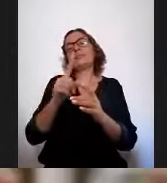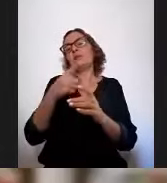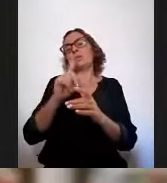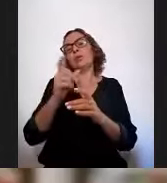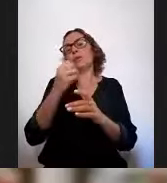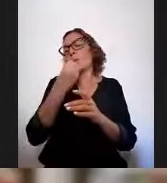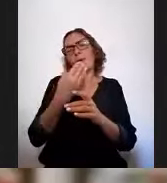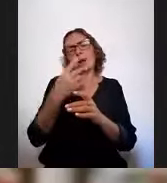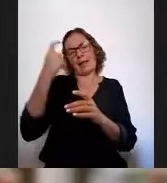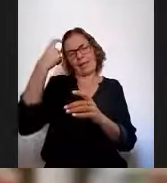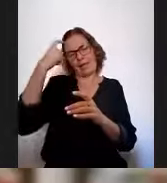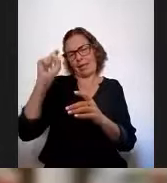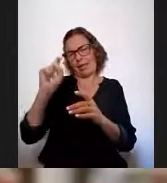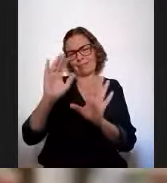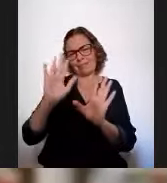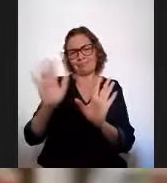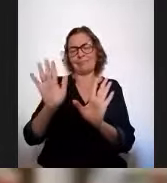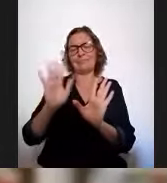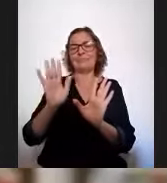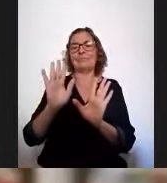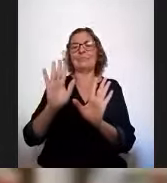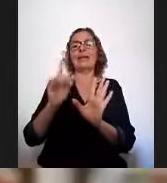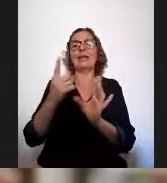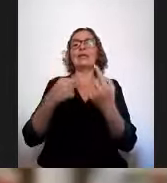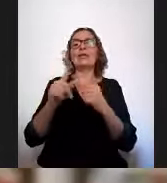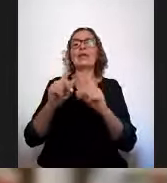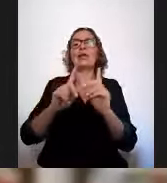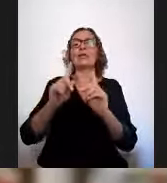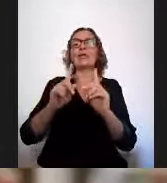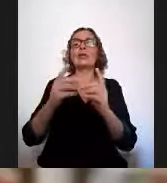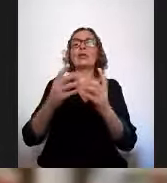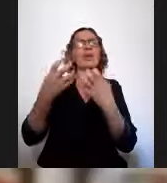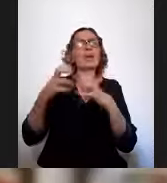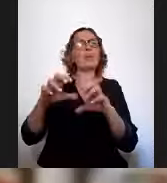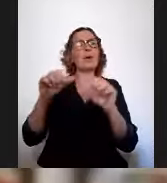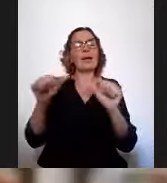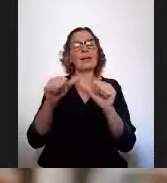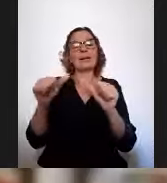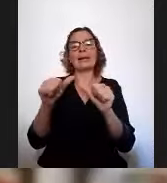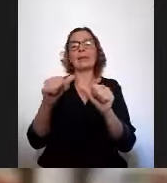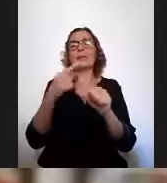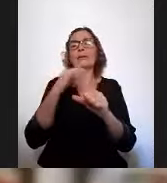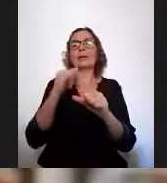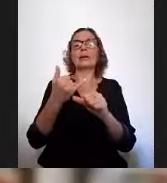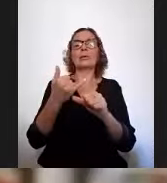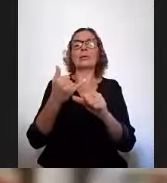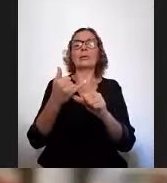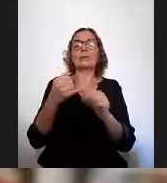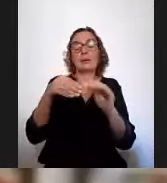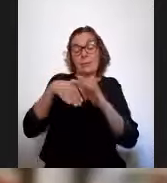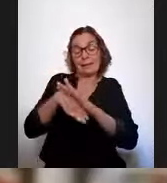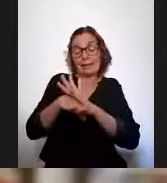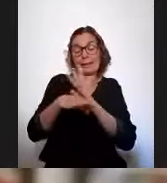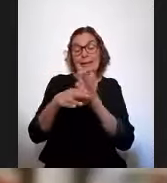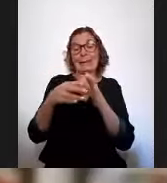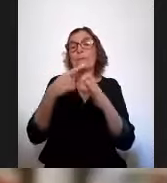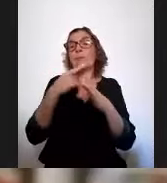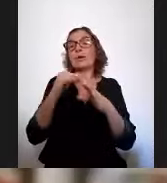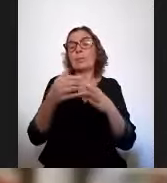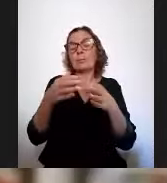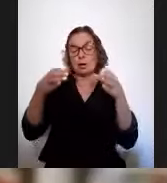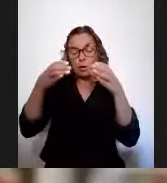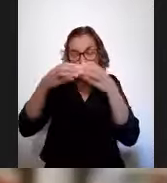idea, ¿ok? Entonces, no, lo que no queremos hacer es, te metes en el